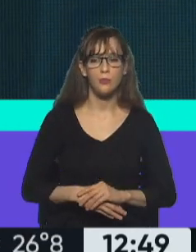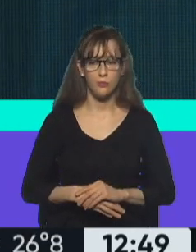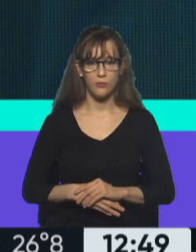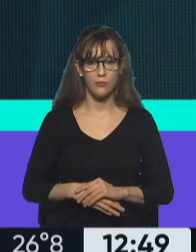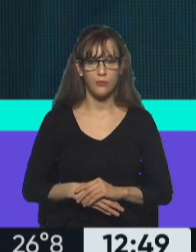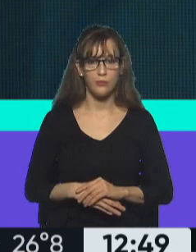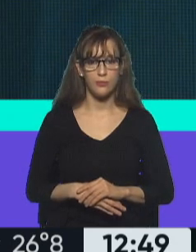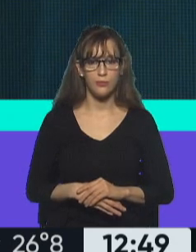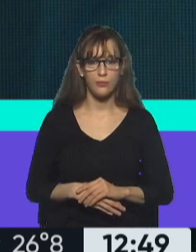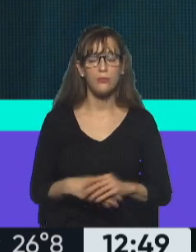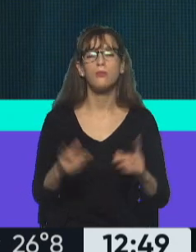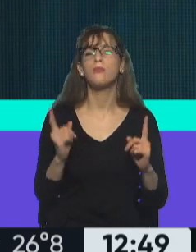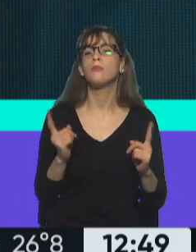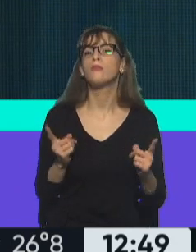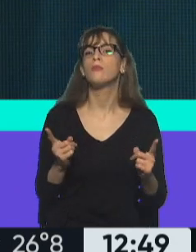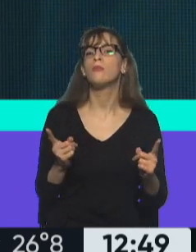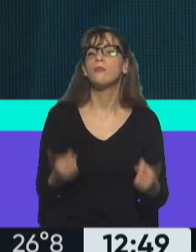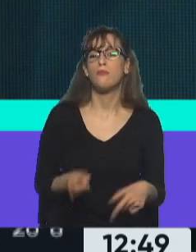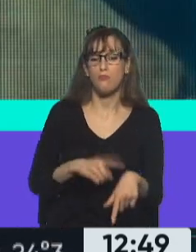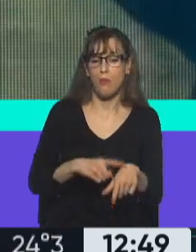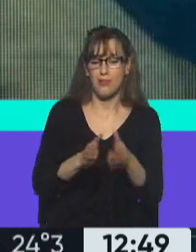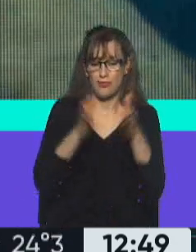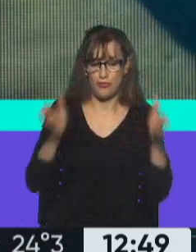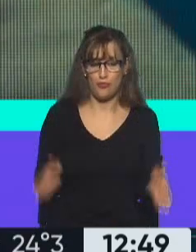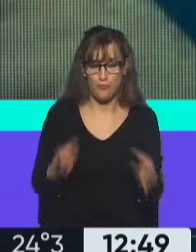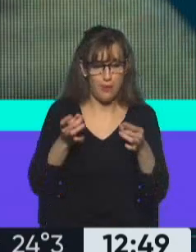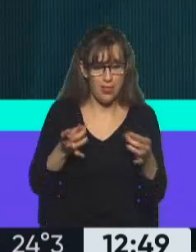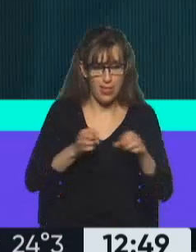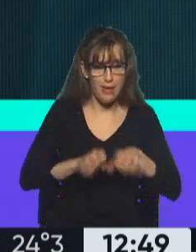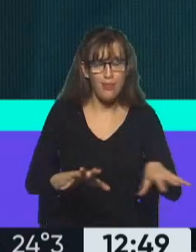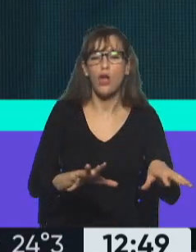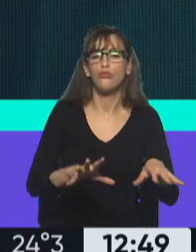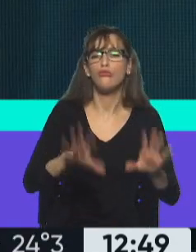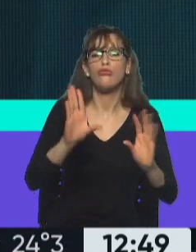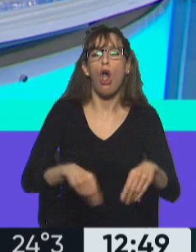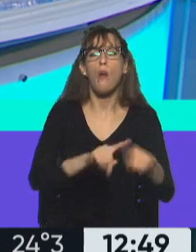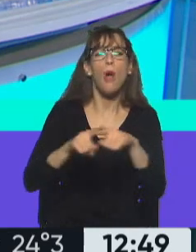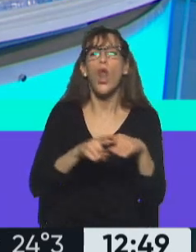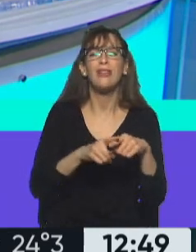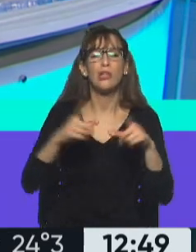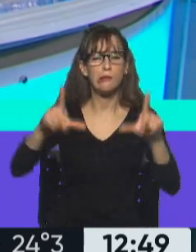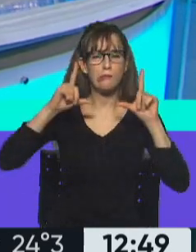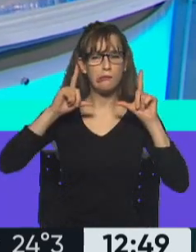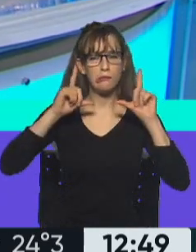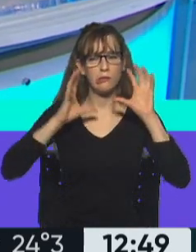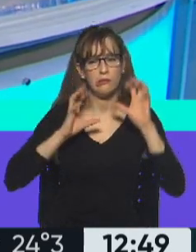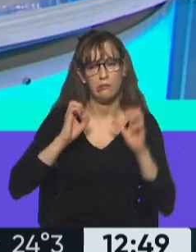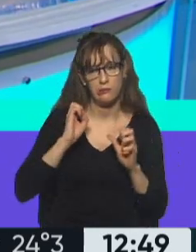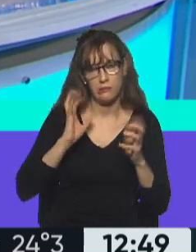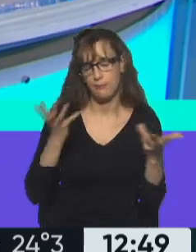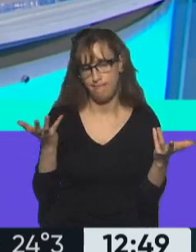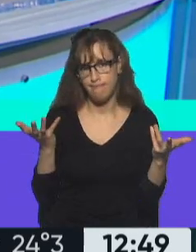imagen y de aprobación de gestión durante la pandemia todos perdieron imágenes en ese contexto hay que jugar en todo esto